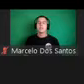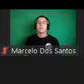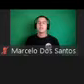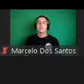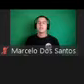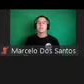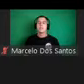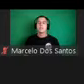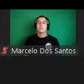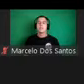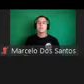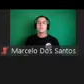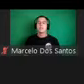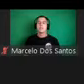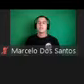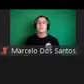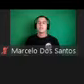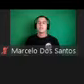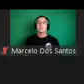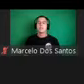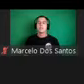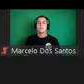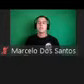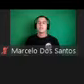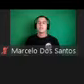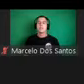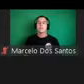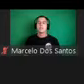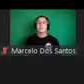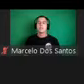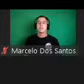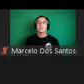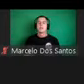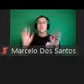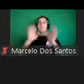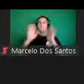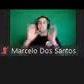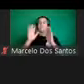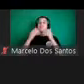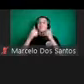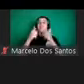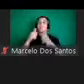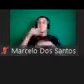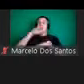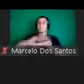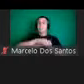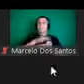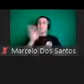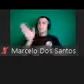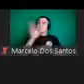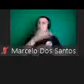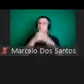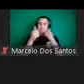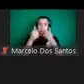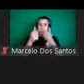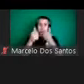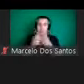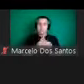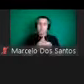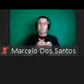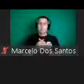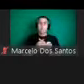Ay. Buenas tardes a Uite, buenas tardes a todos,